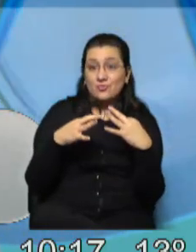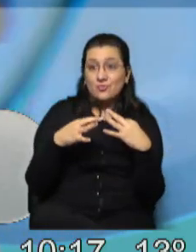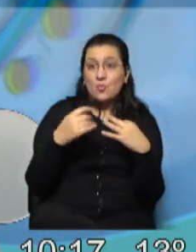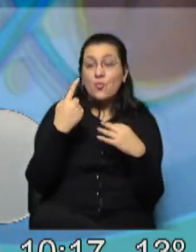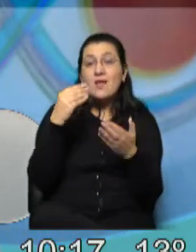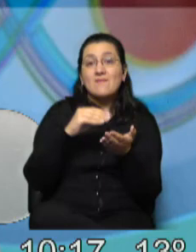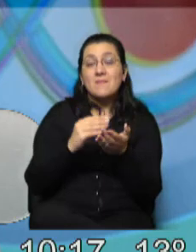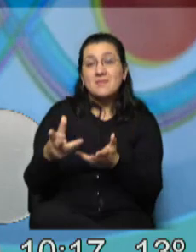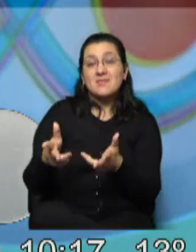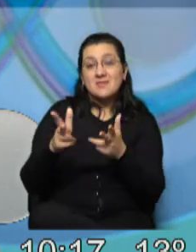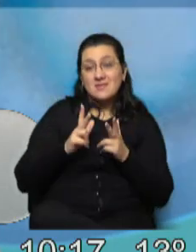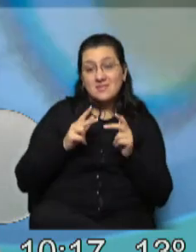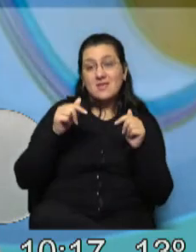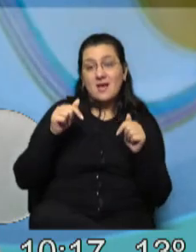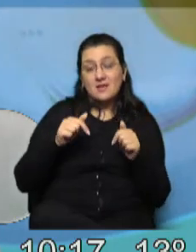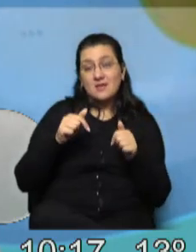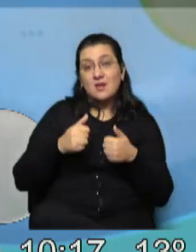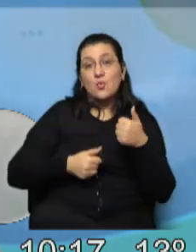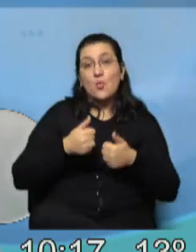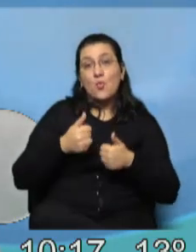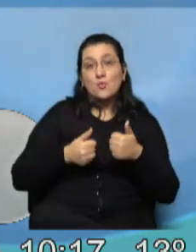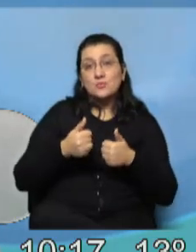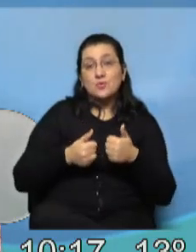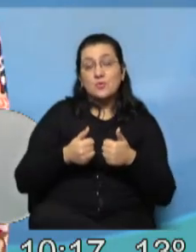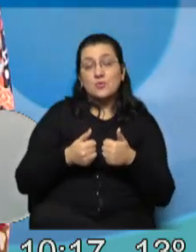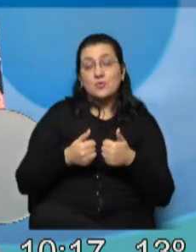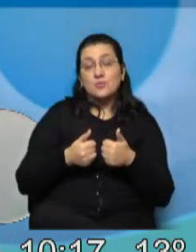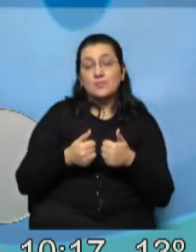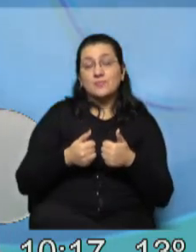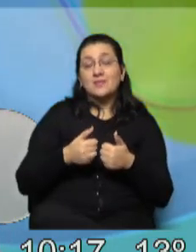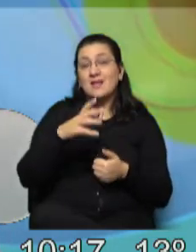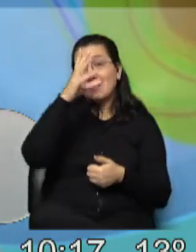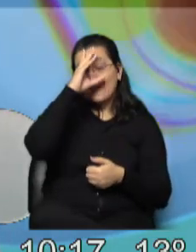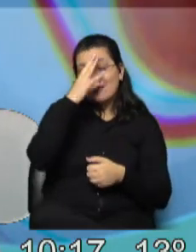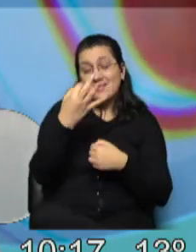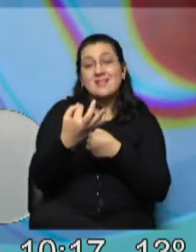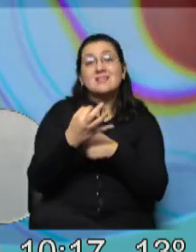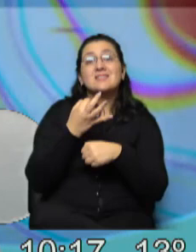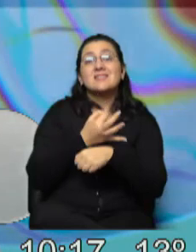me dijiste, acá en el Fuera de Concurso, en este mismo canal, que el carnaval te había enseñado la libertad